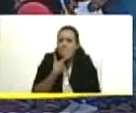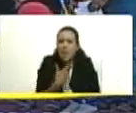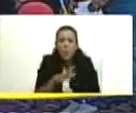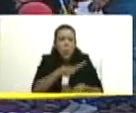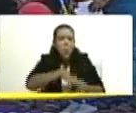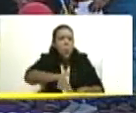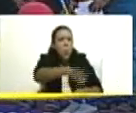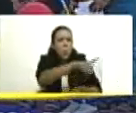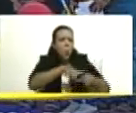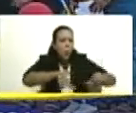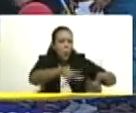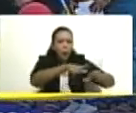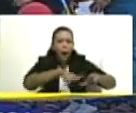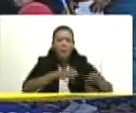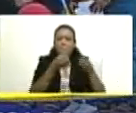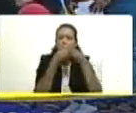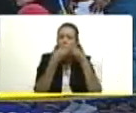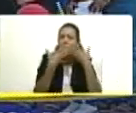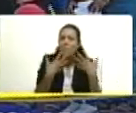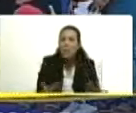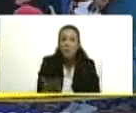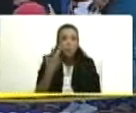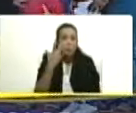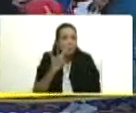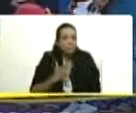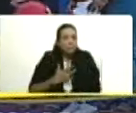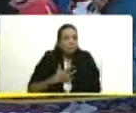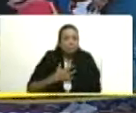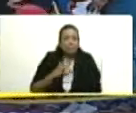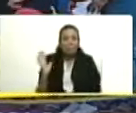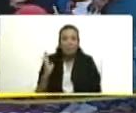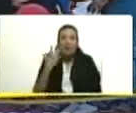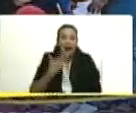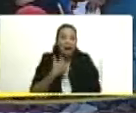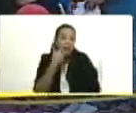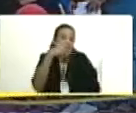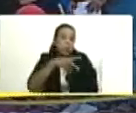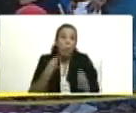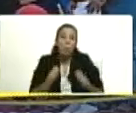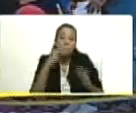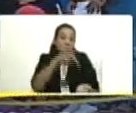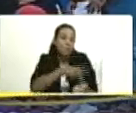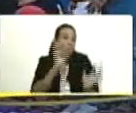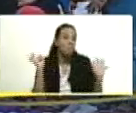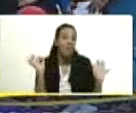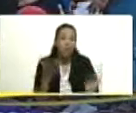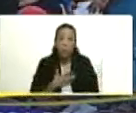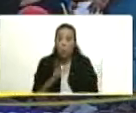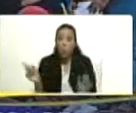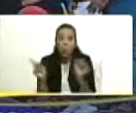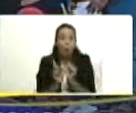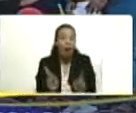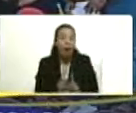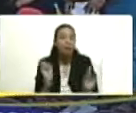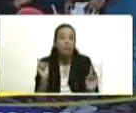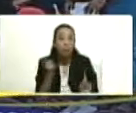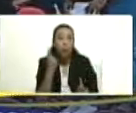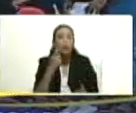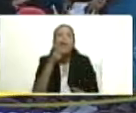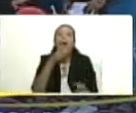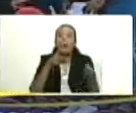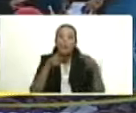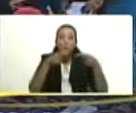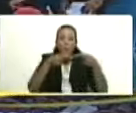sitio espectacular. Estoy que, bueno, que estoy que me vengo a vivir yo también para acá, para Guacara. Pero bueno, mientras tanto vamos a